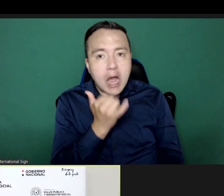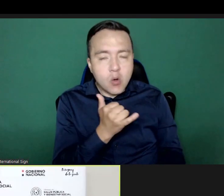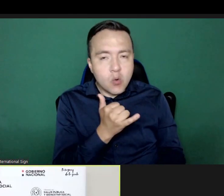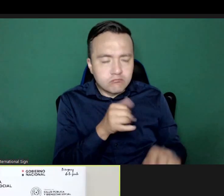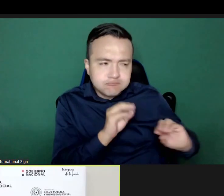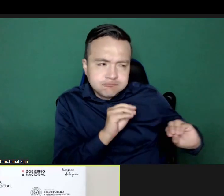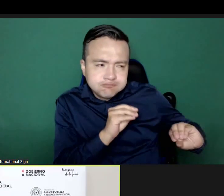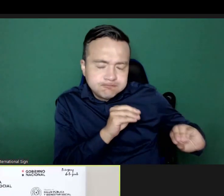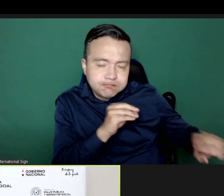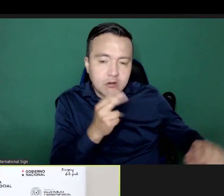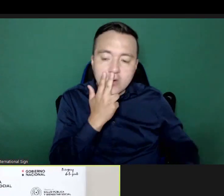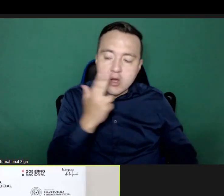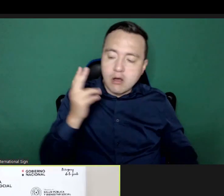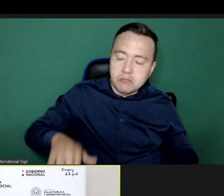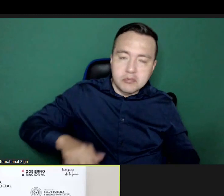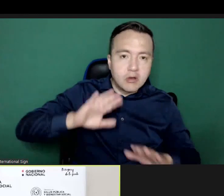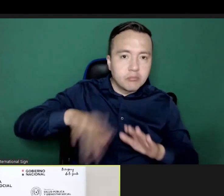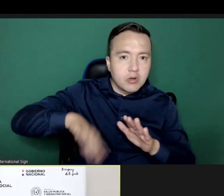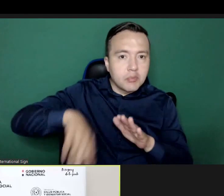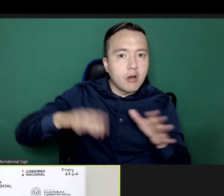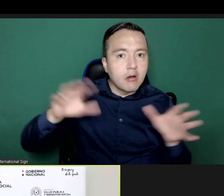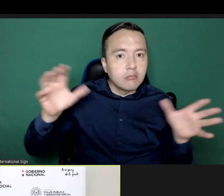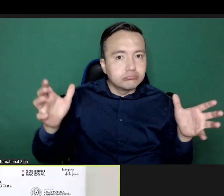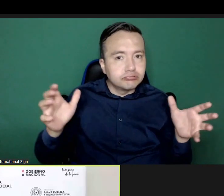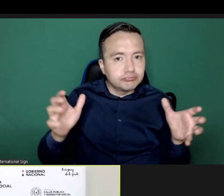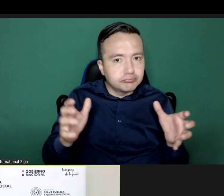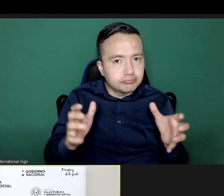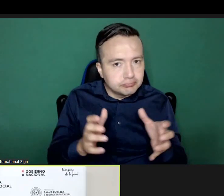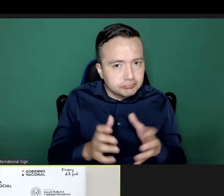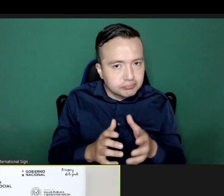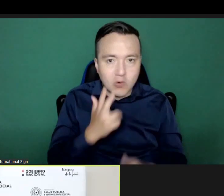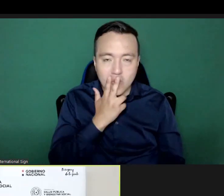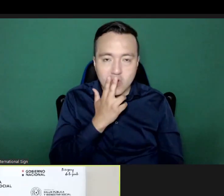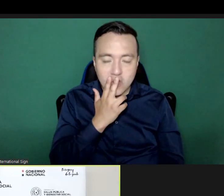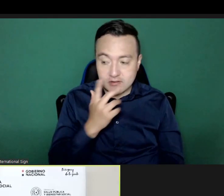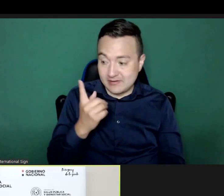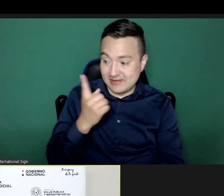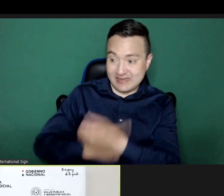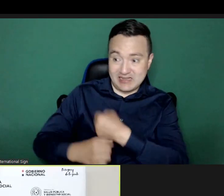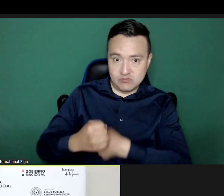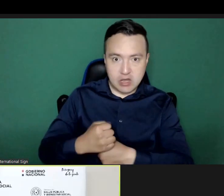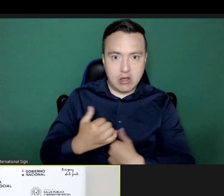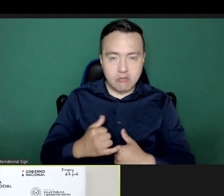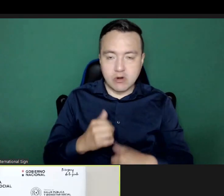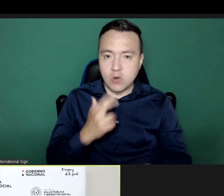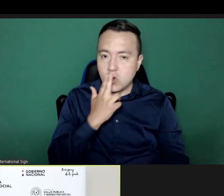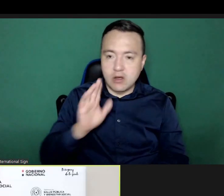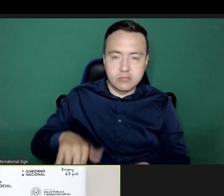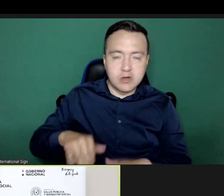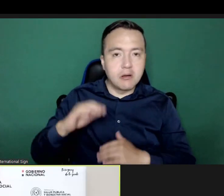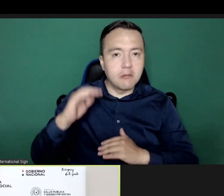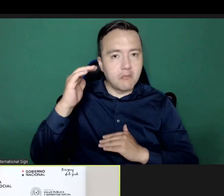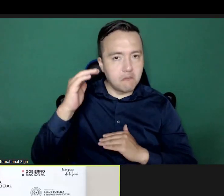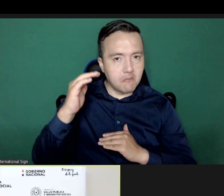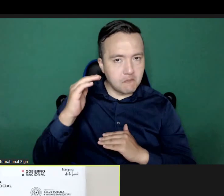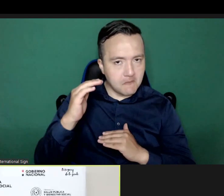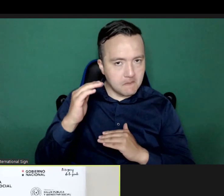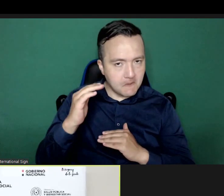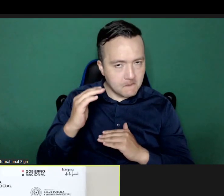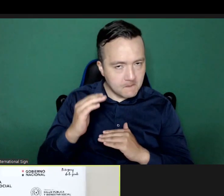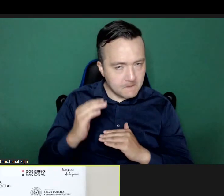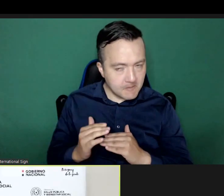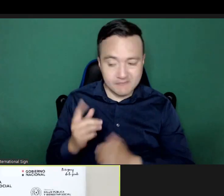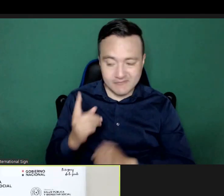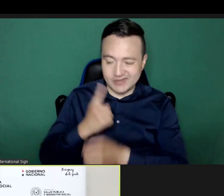Hay indicadores desde el año pasado a como muchos fumadores o están fumando menos o están dejando de fumar. Por ejemplo, también